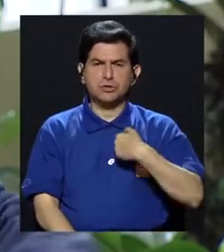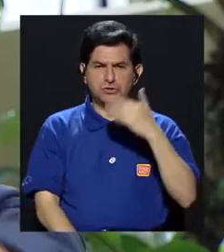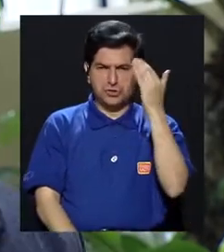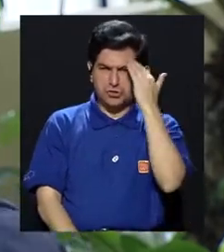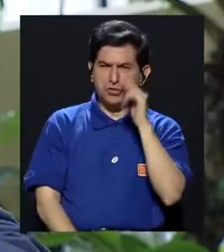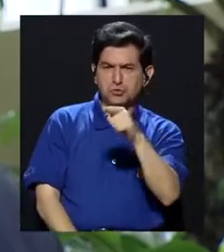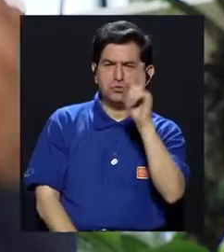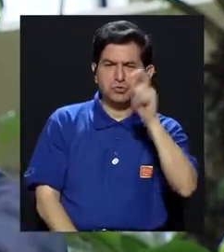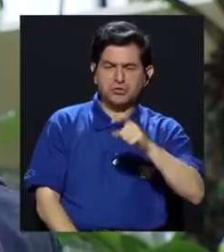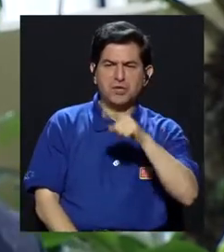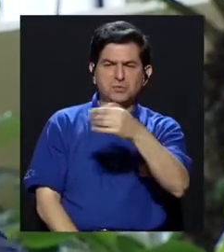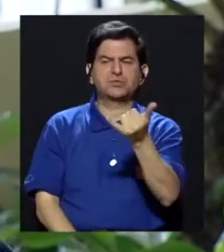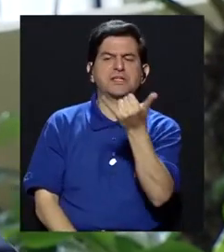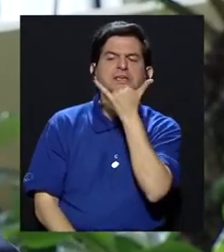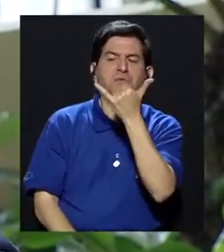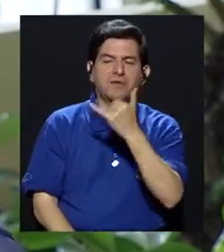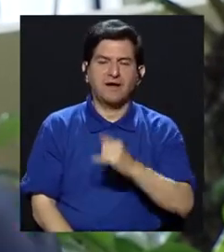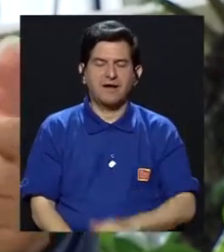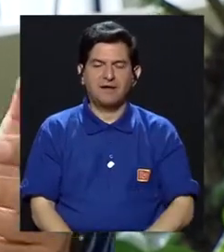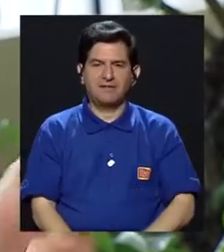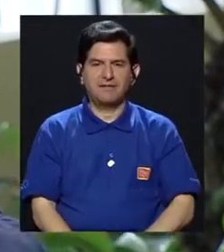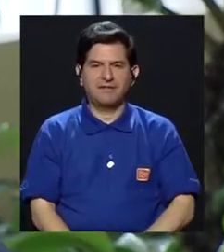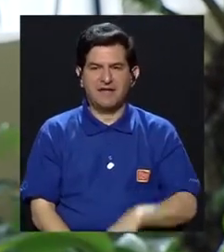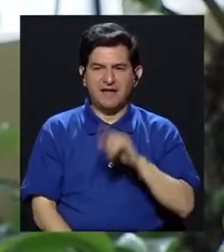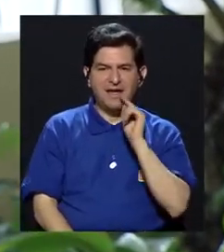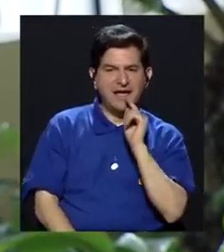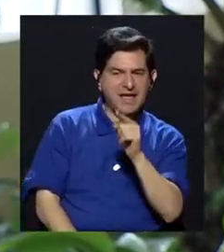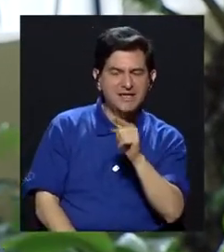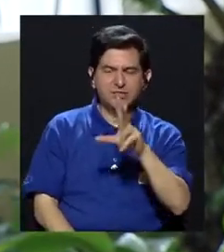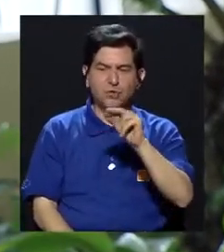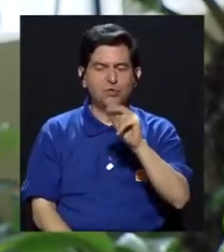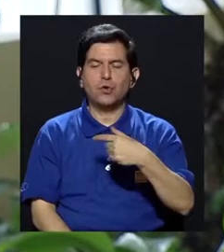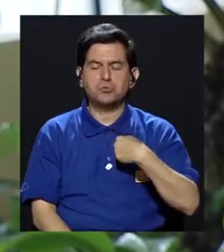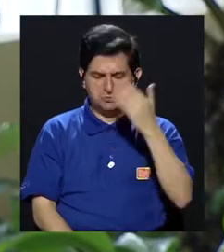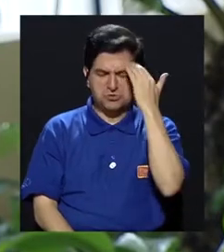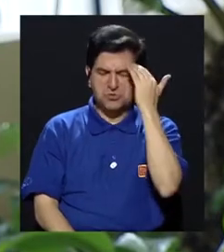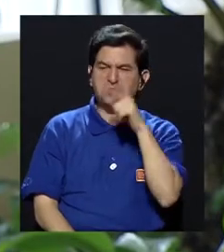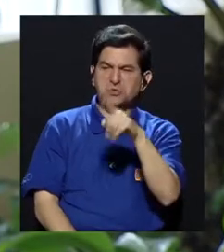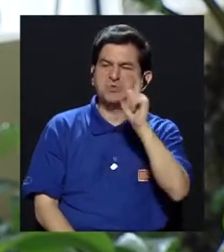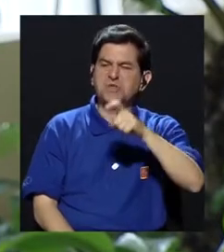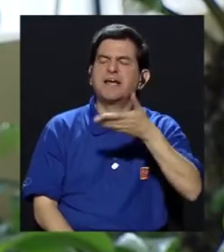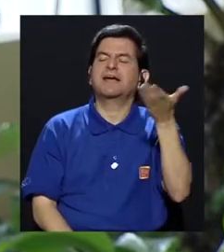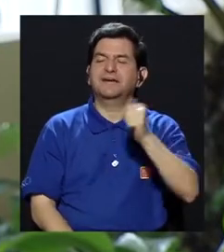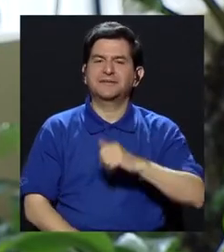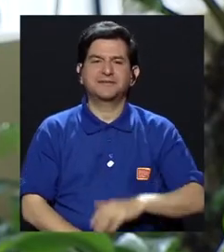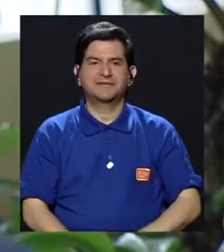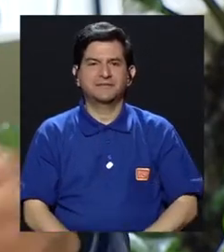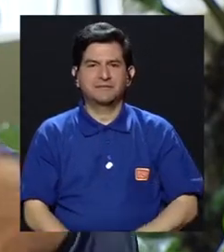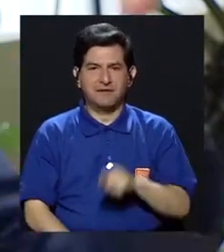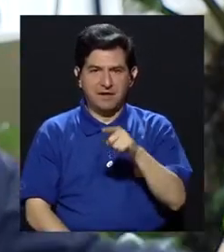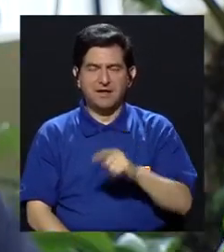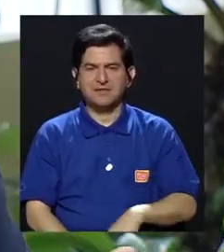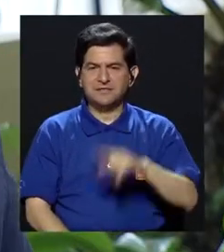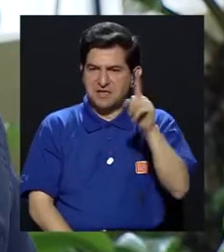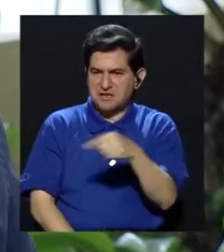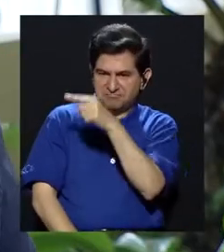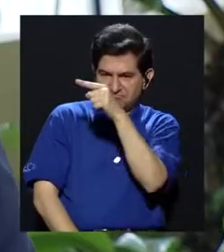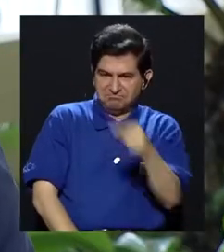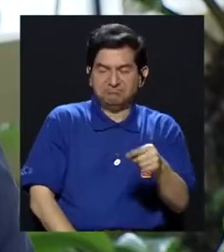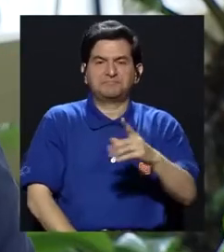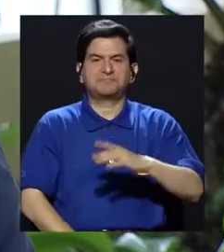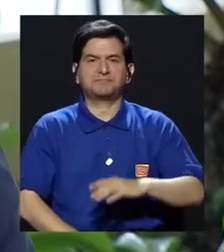sé lo que usted necesita, usted está equivocada, eso que usted necesita, eso no es yo sé lo que usted necesita, ¿verdad? Esa es una